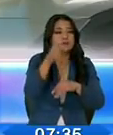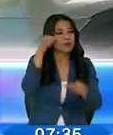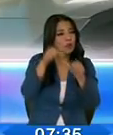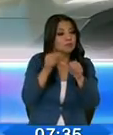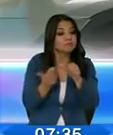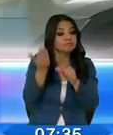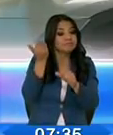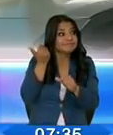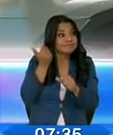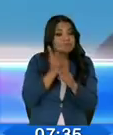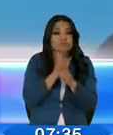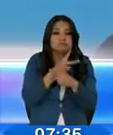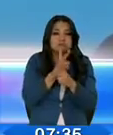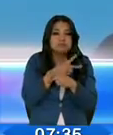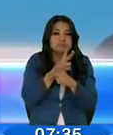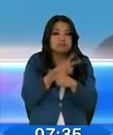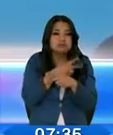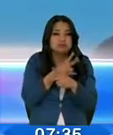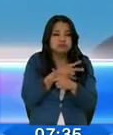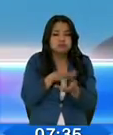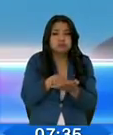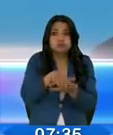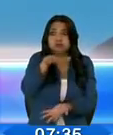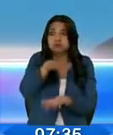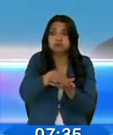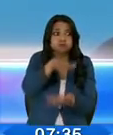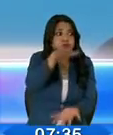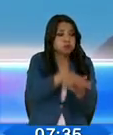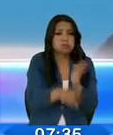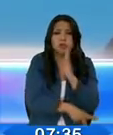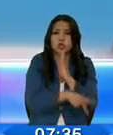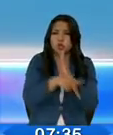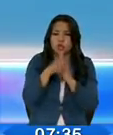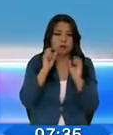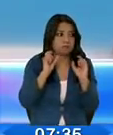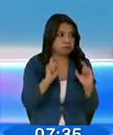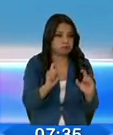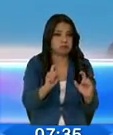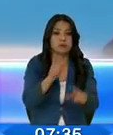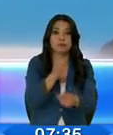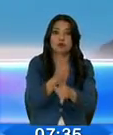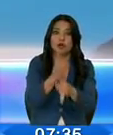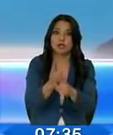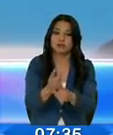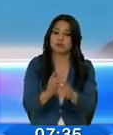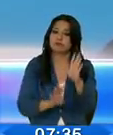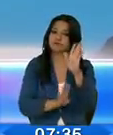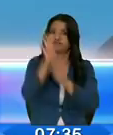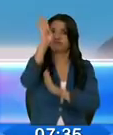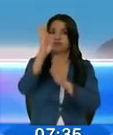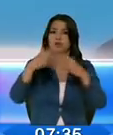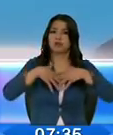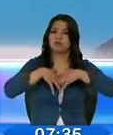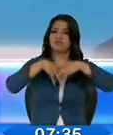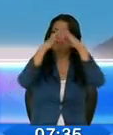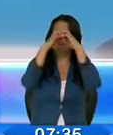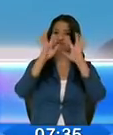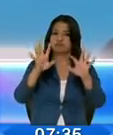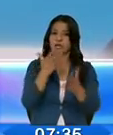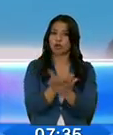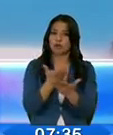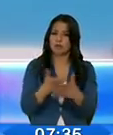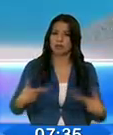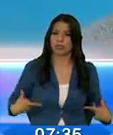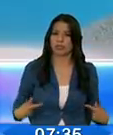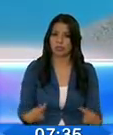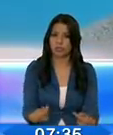época se produce esa gran alza de los precios del petróleo que dio lugar a la bonanza y al despilfarro de la década